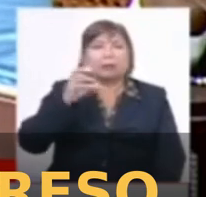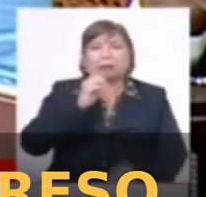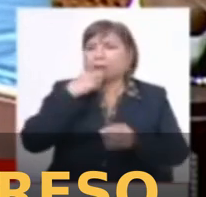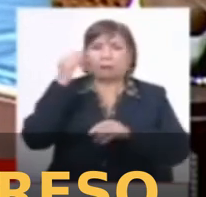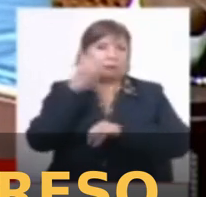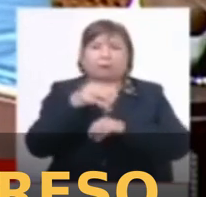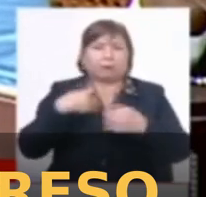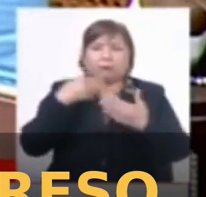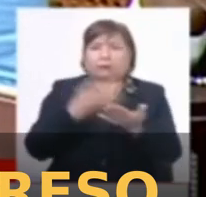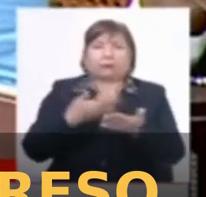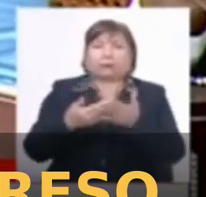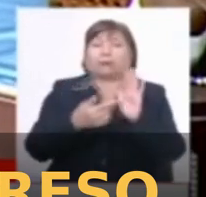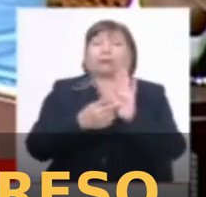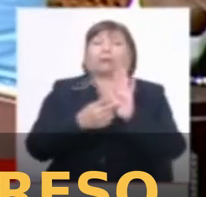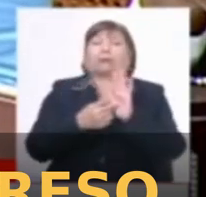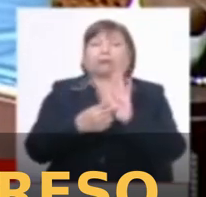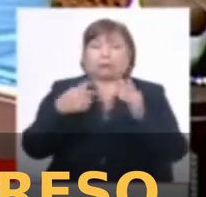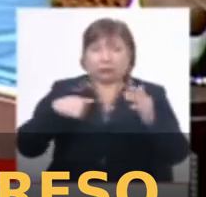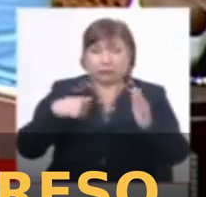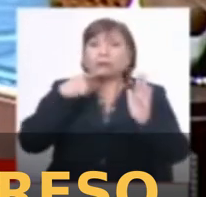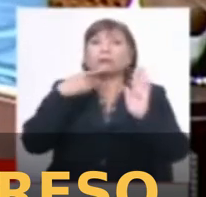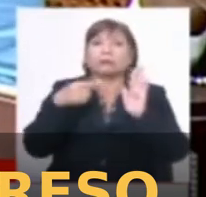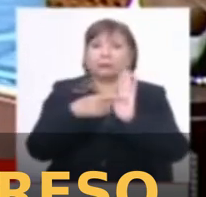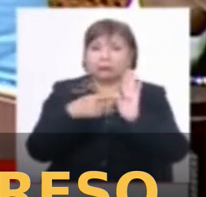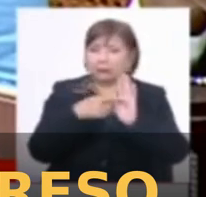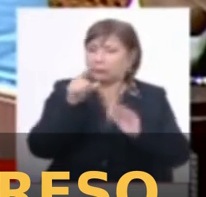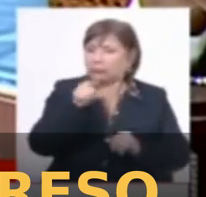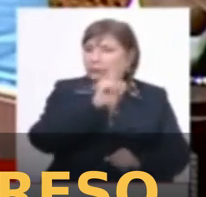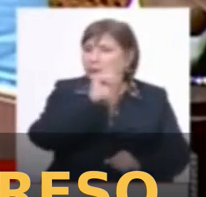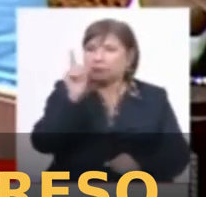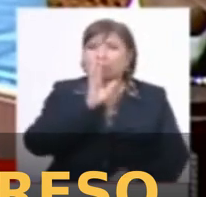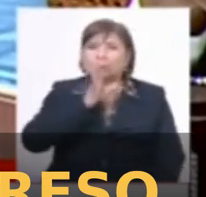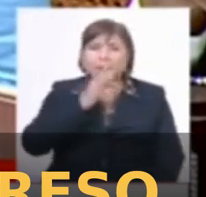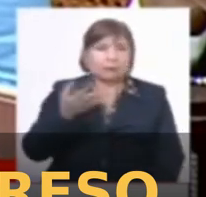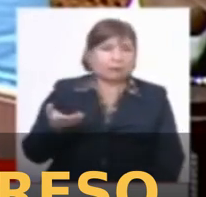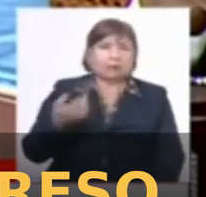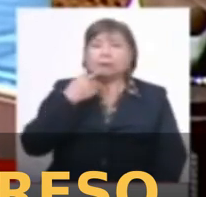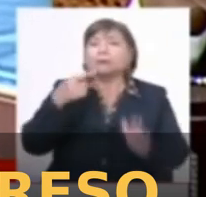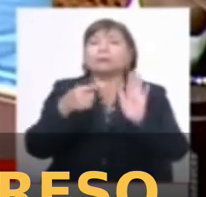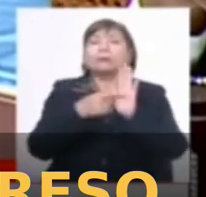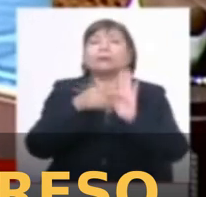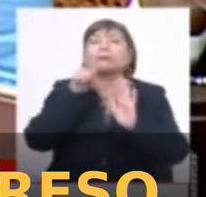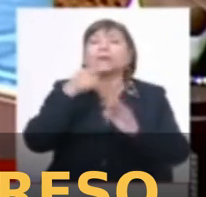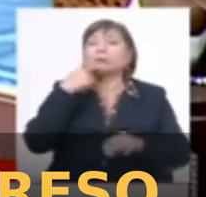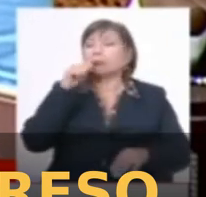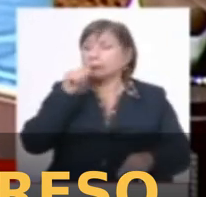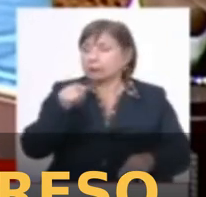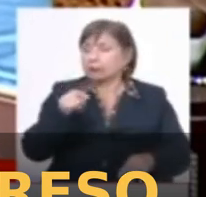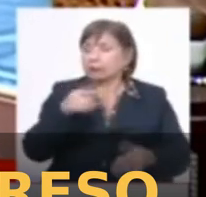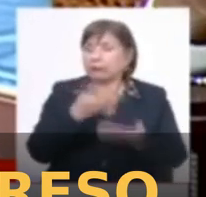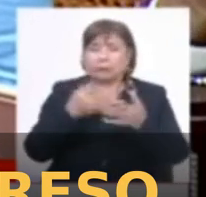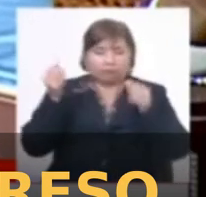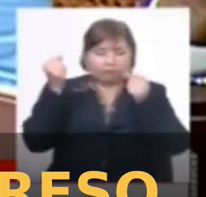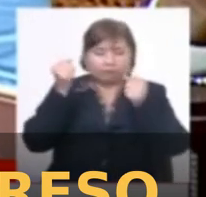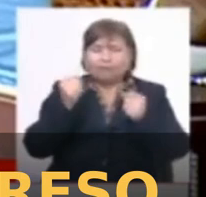nada que a mí no me conste. He señalado que él no podía hablar He señalado que él ha estado en una